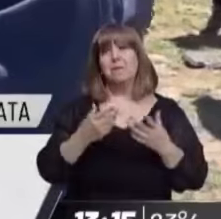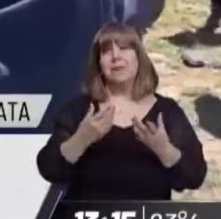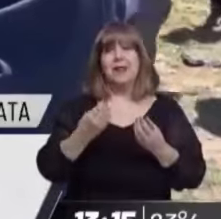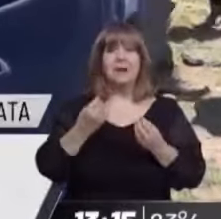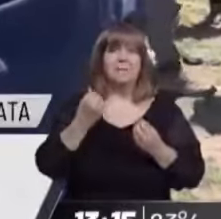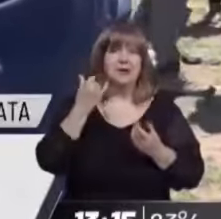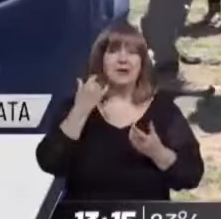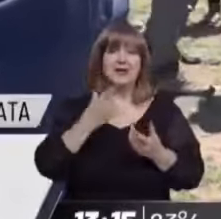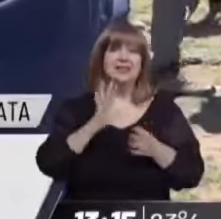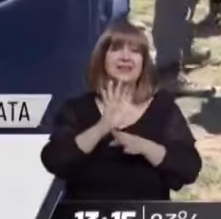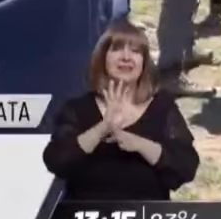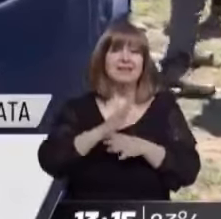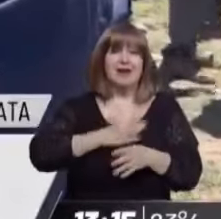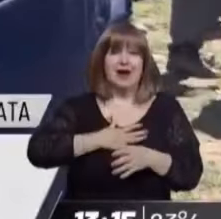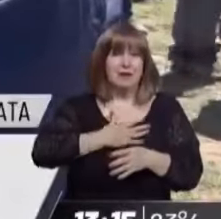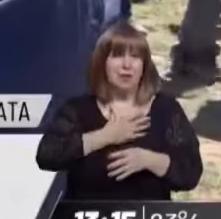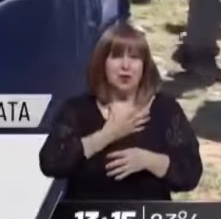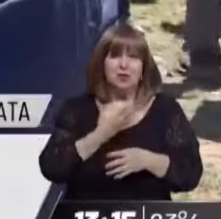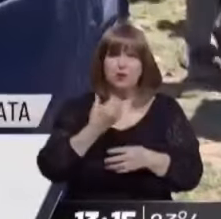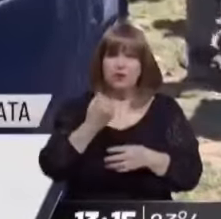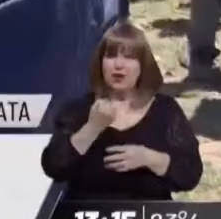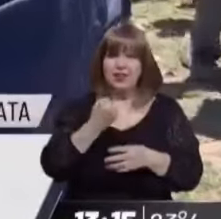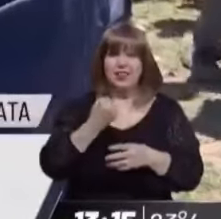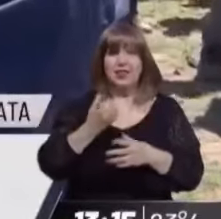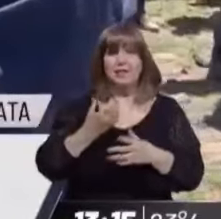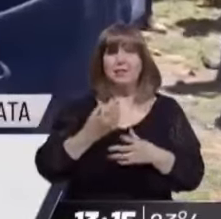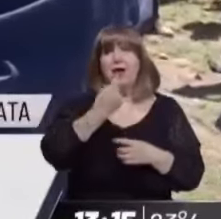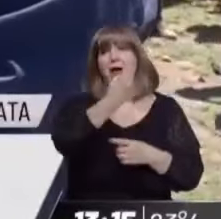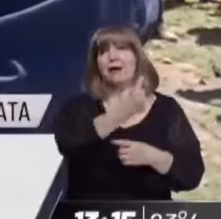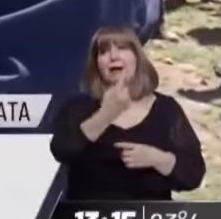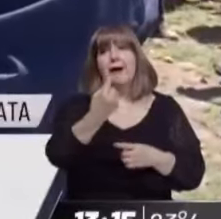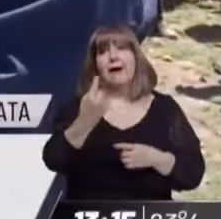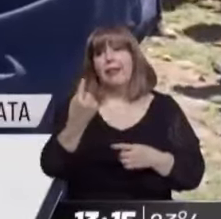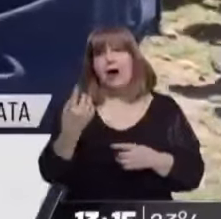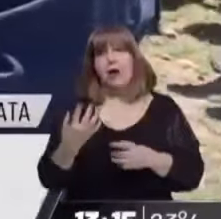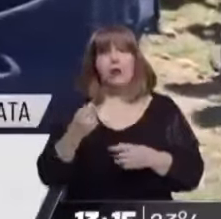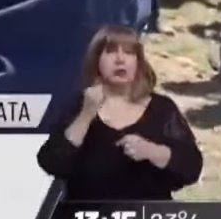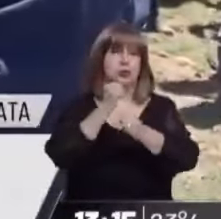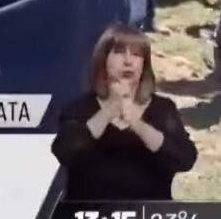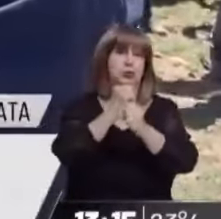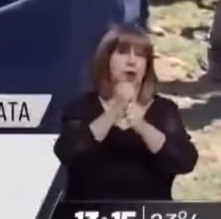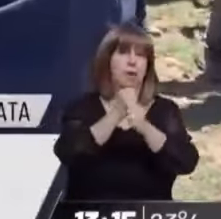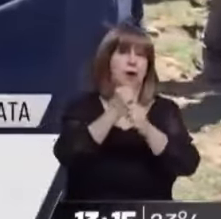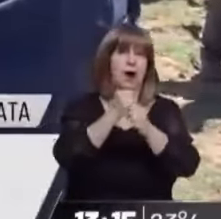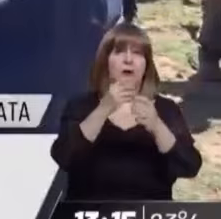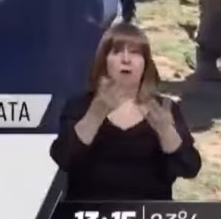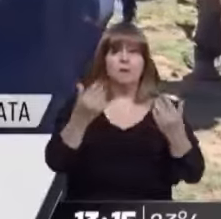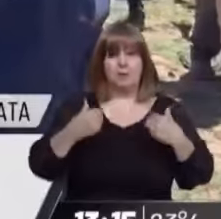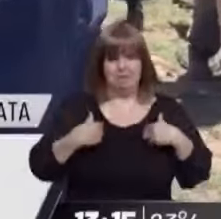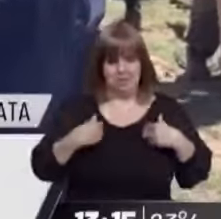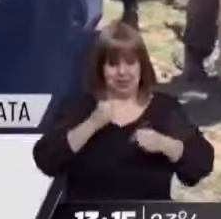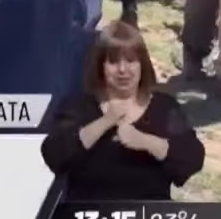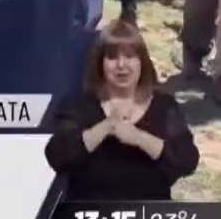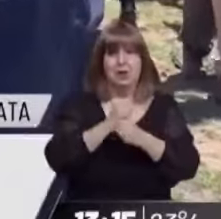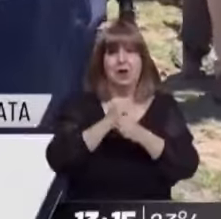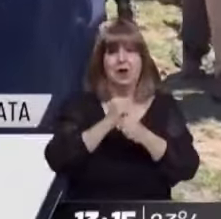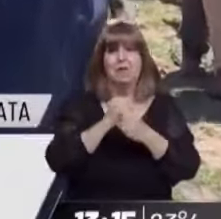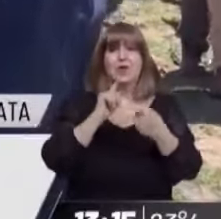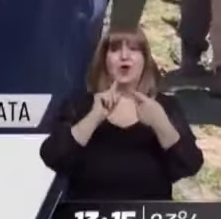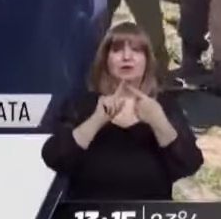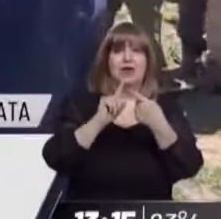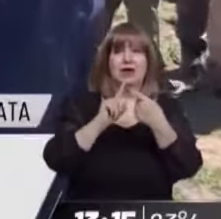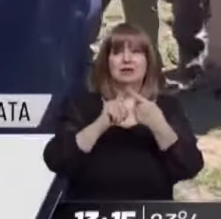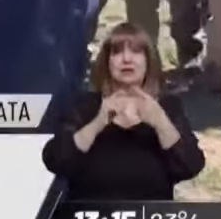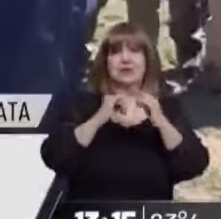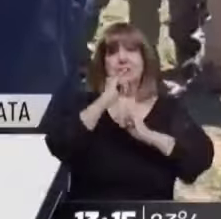estos, porque se da cuenta que cada uno tiene su misión. Y nuestra misión es conectarnos con esto para dar conciencia